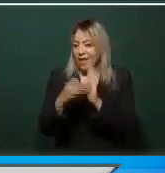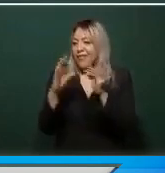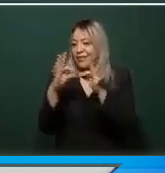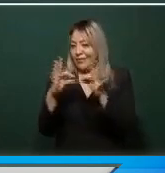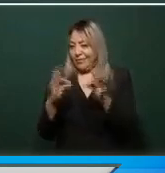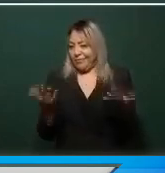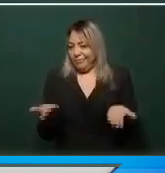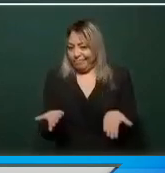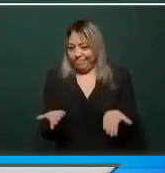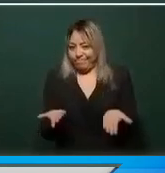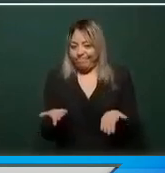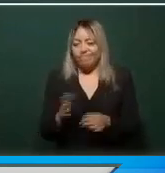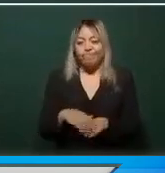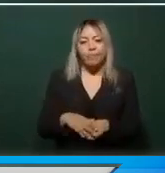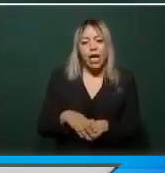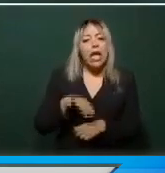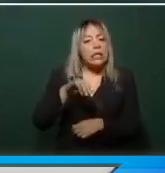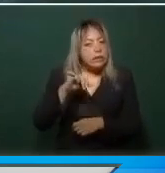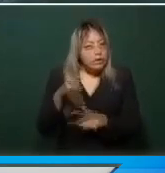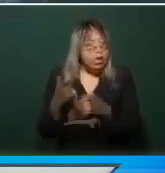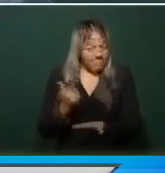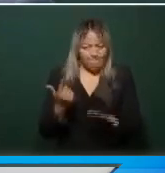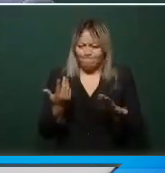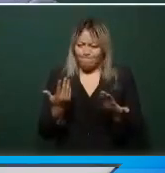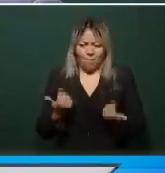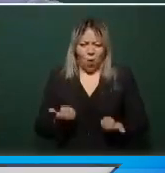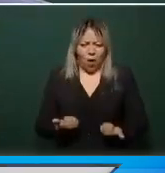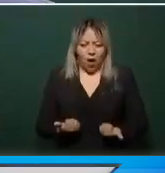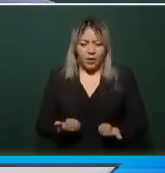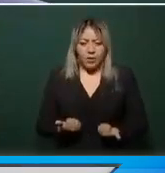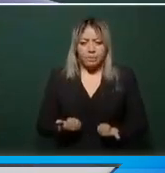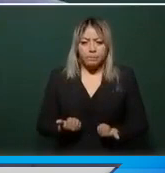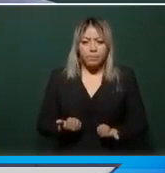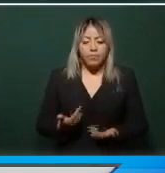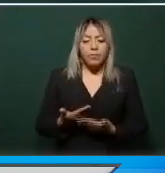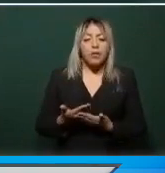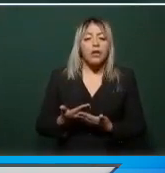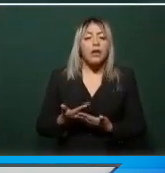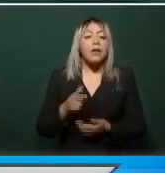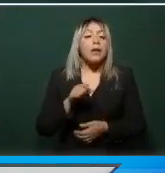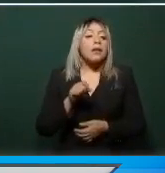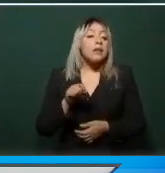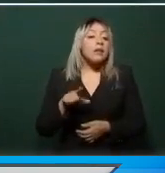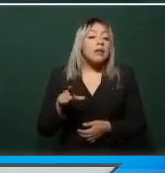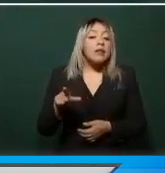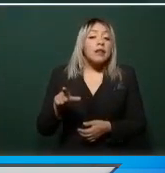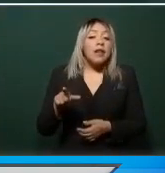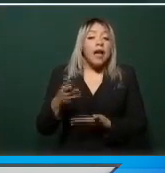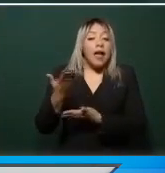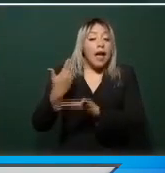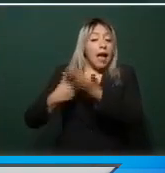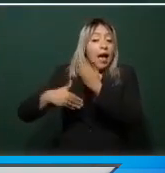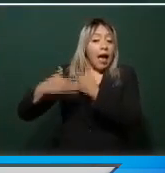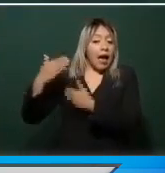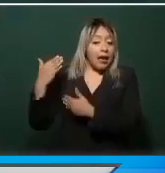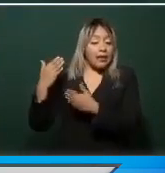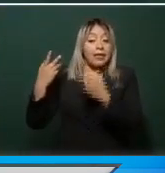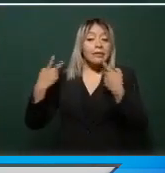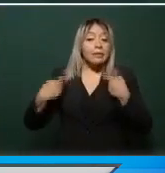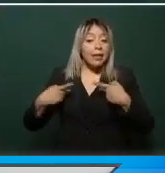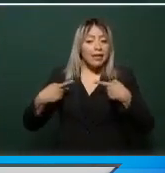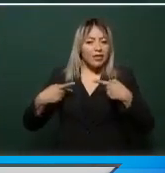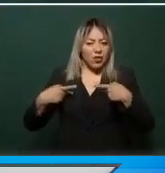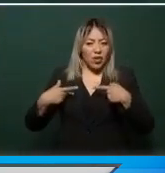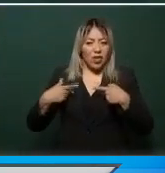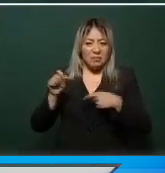sí, sí, hay sesgos. Les pagaban a los